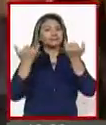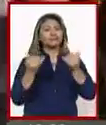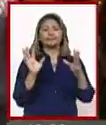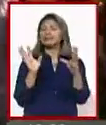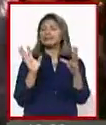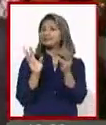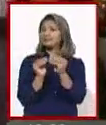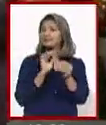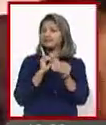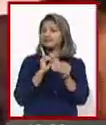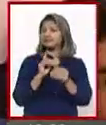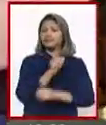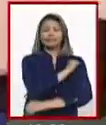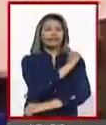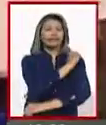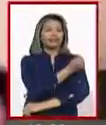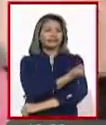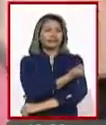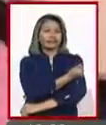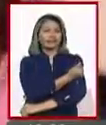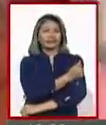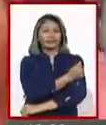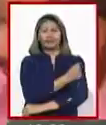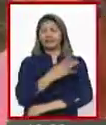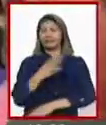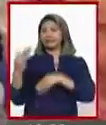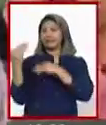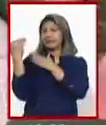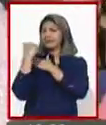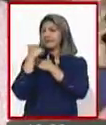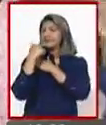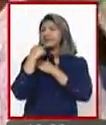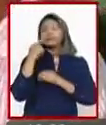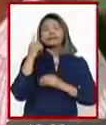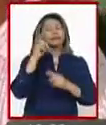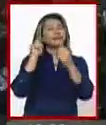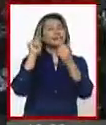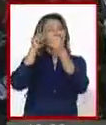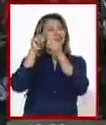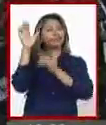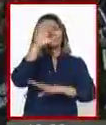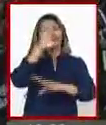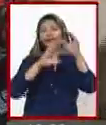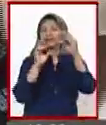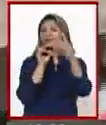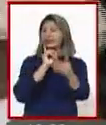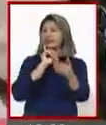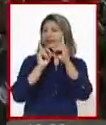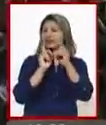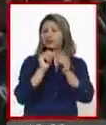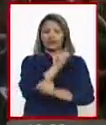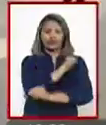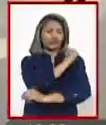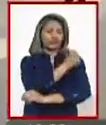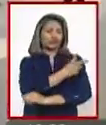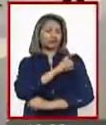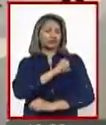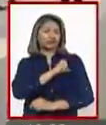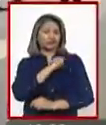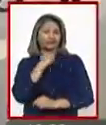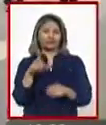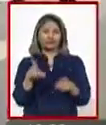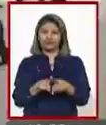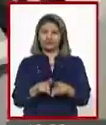sostuvieron un diálogo con algunas autoridades de la Brigada Parlamentaria Cruceña. Esto con el objetivo de buscar diálogo entre las autoridades policiales